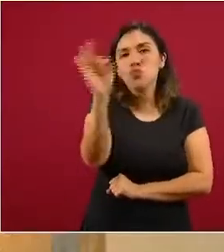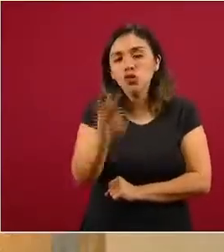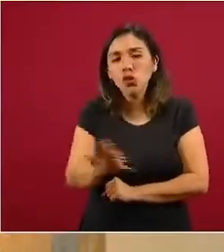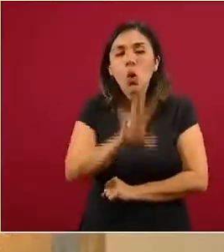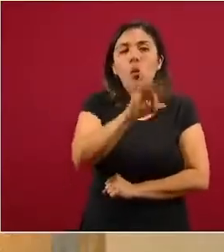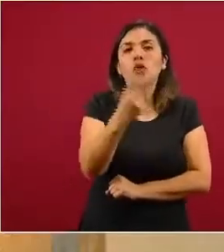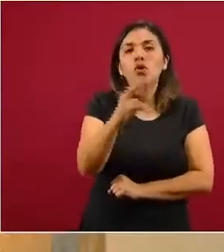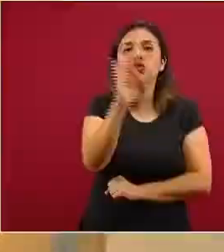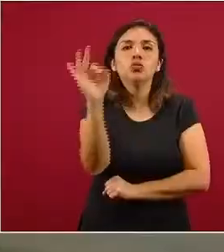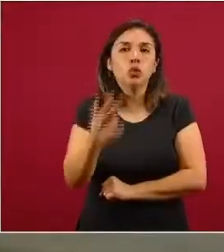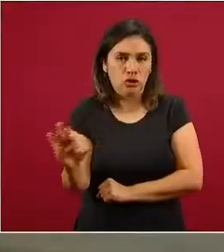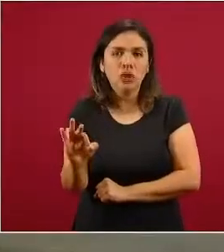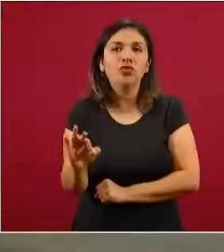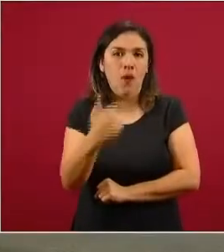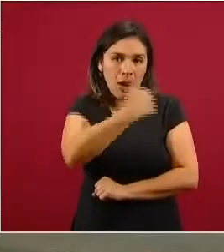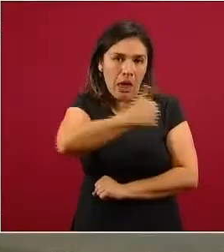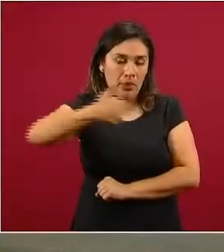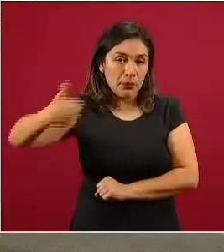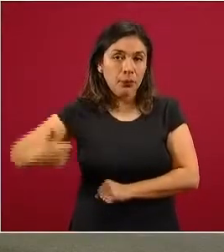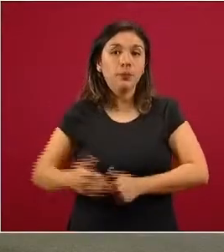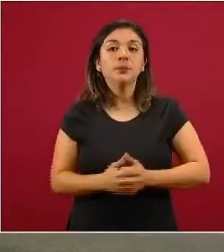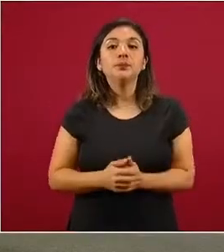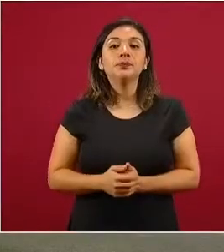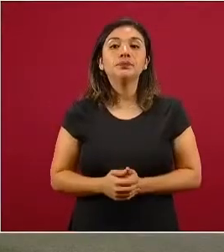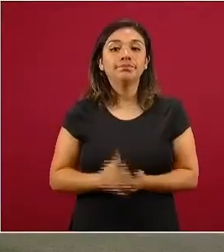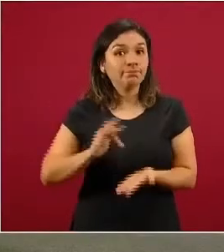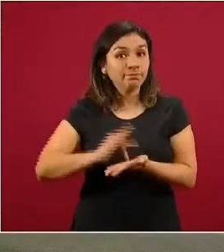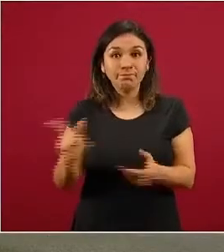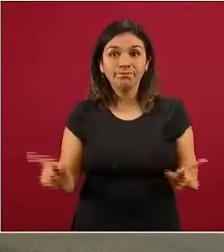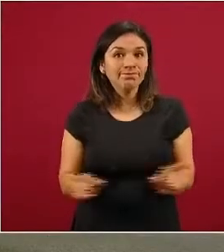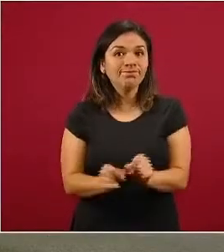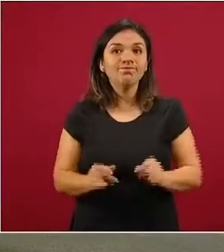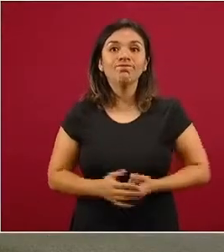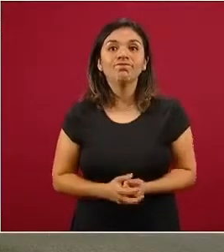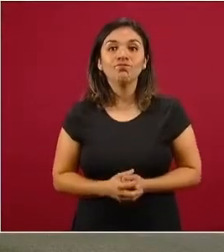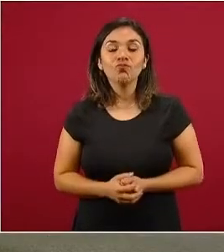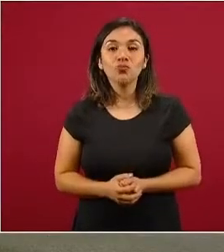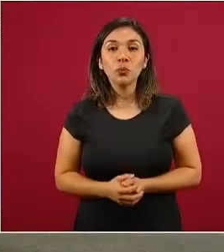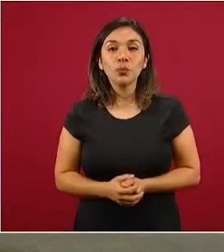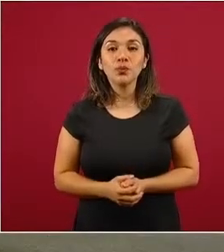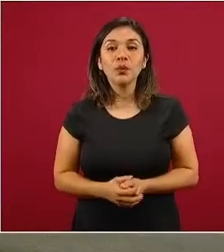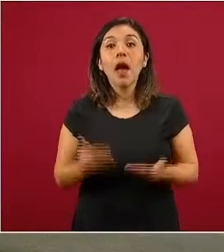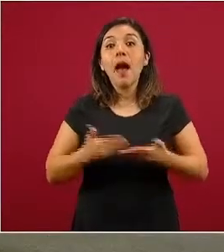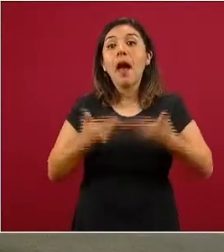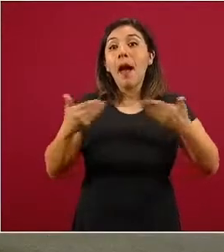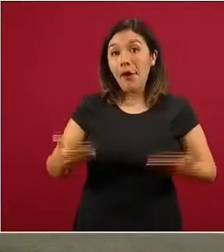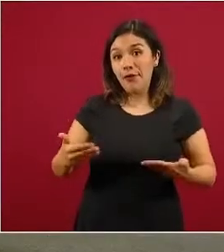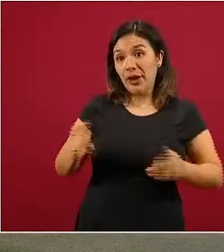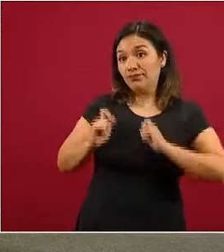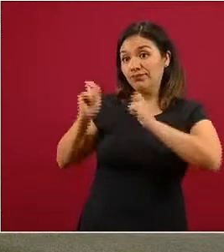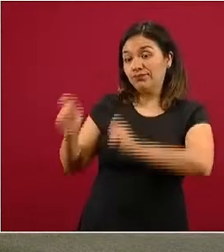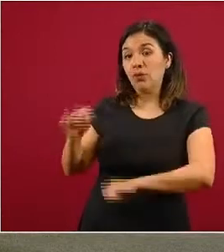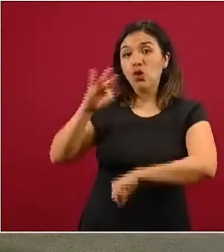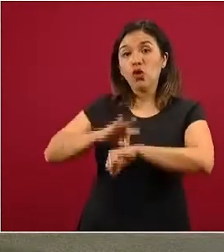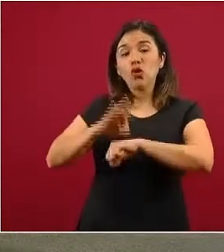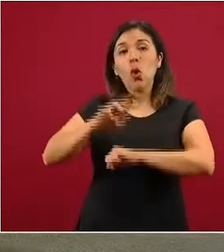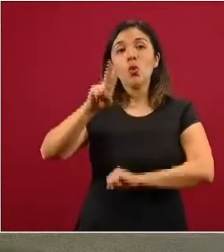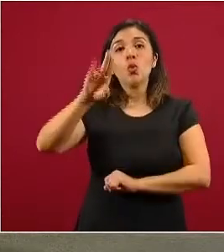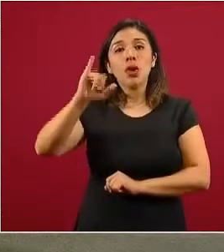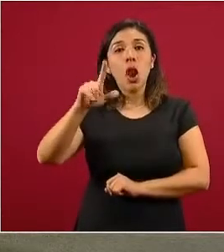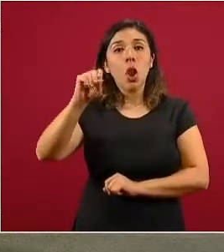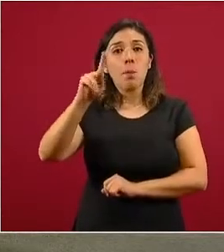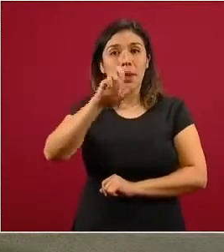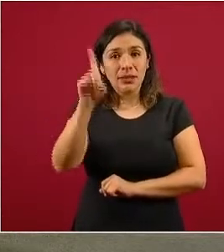de 10,375 camas con ventilador en nuestro país, de las cuales el 71%